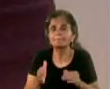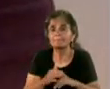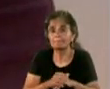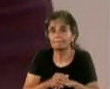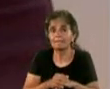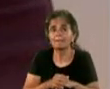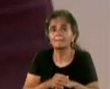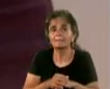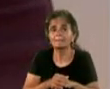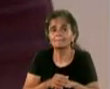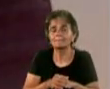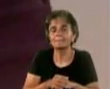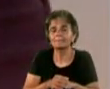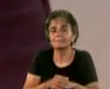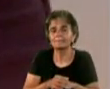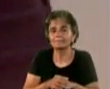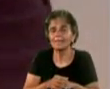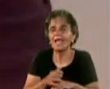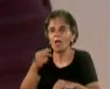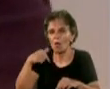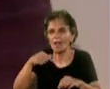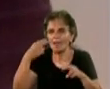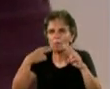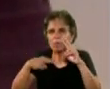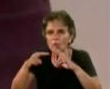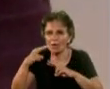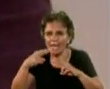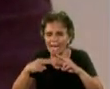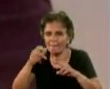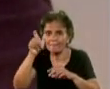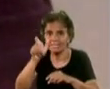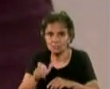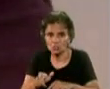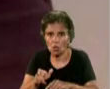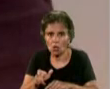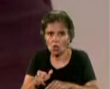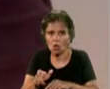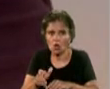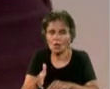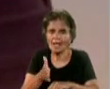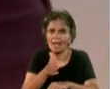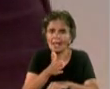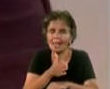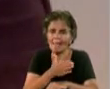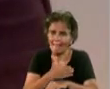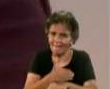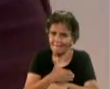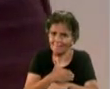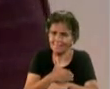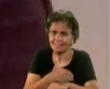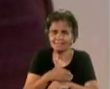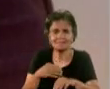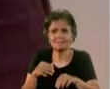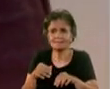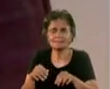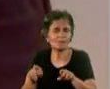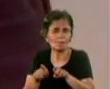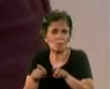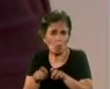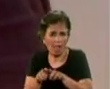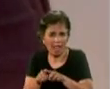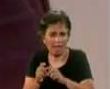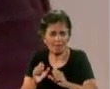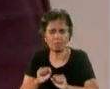y que realmente lo que habría que buscar si el paciente tiene epilepsia o no tiene epilepsia como una de las causas de